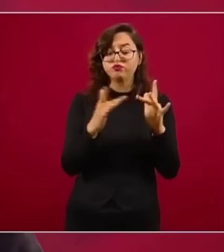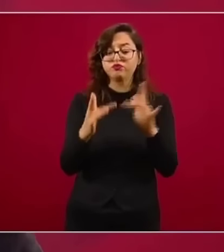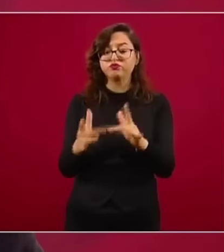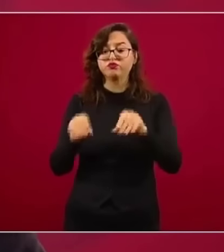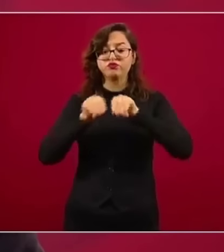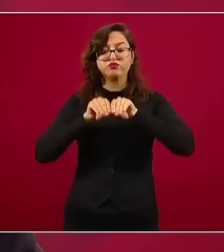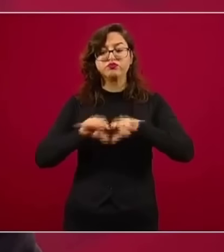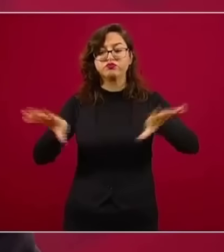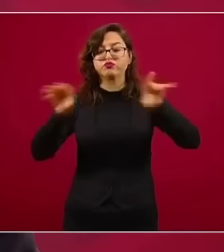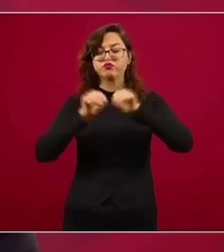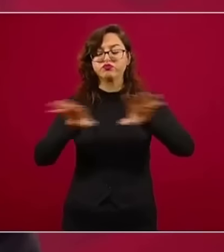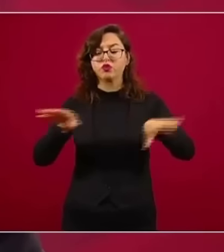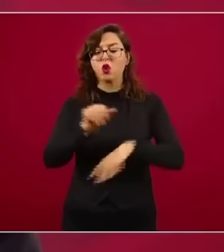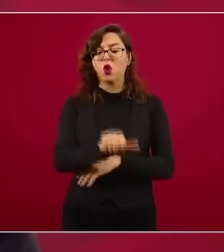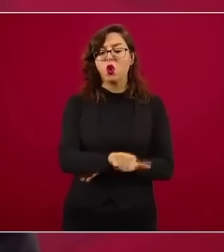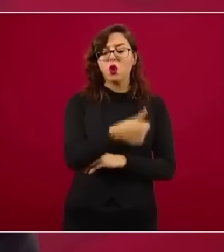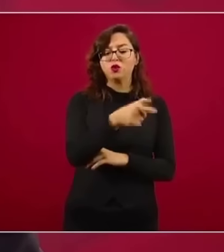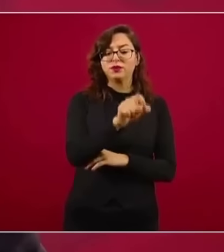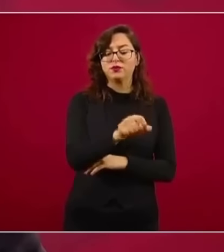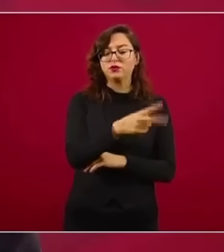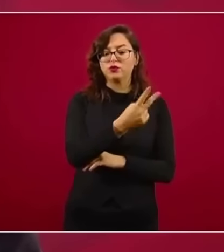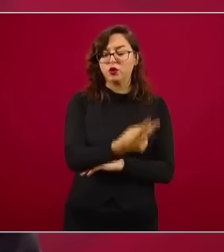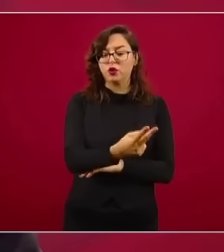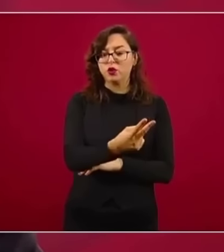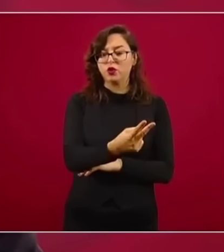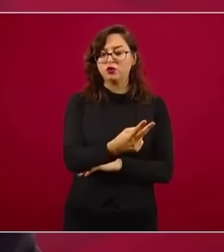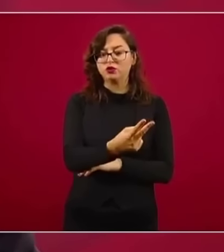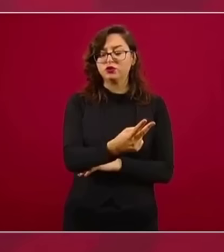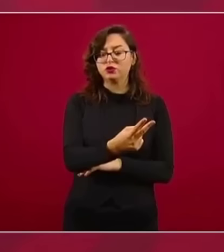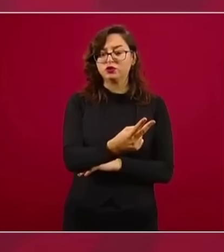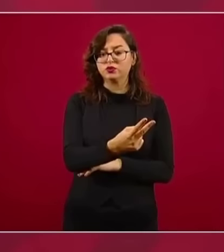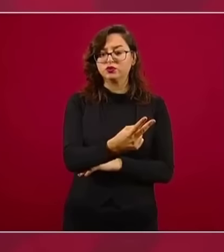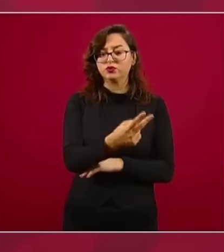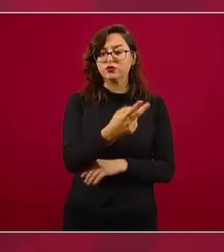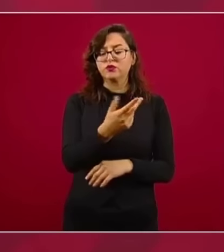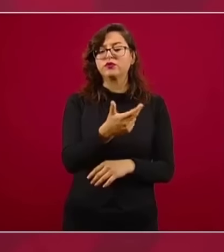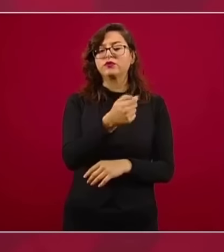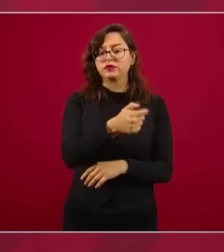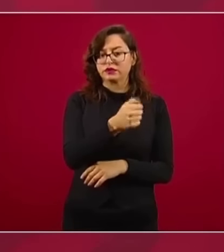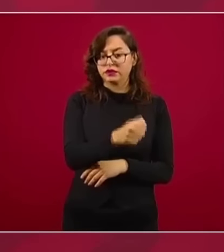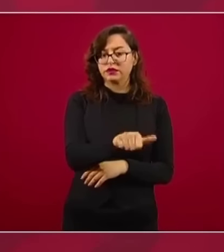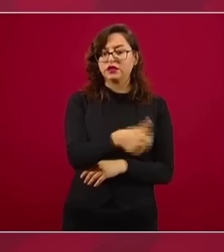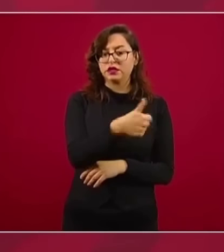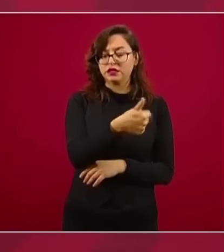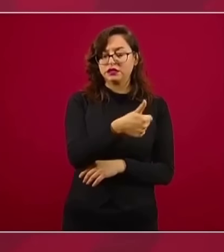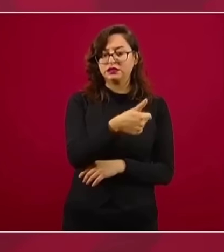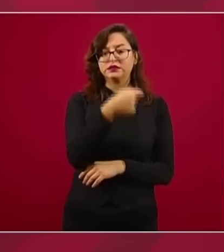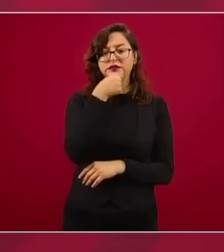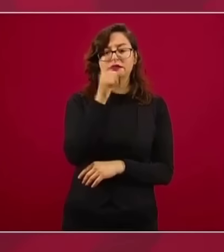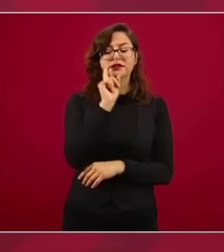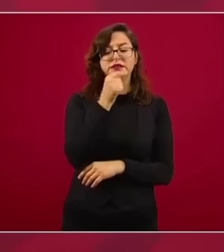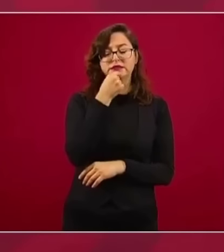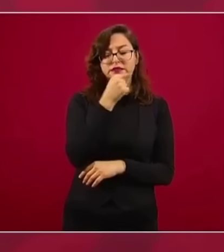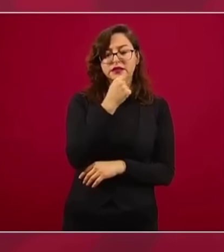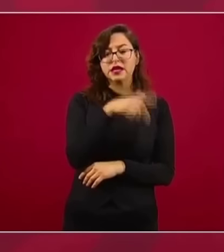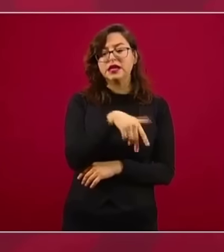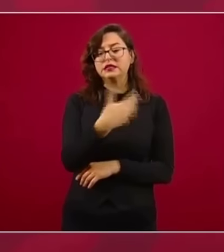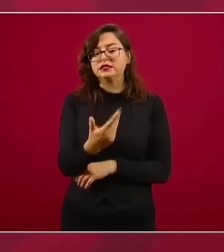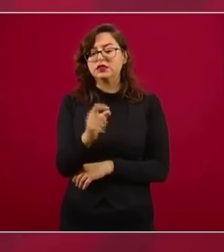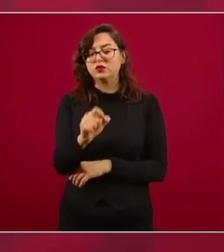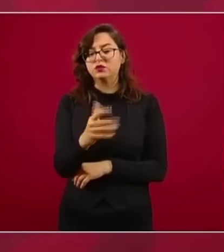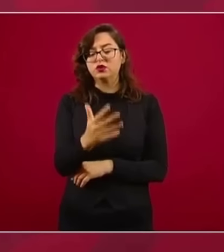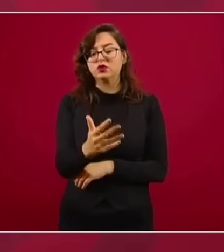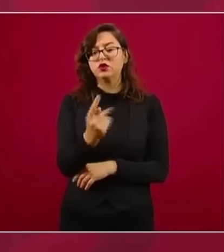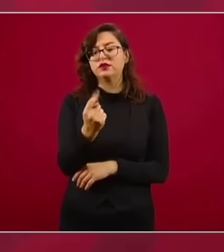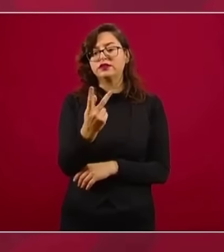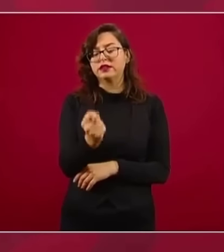transmitir por los canales 11.2 de Canal 11 de niñas y niños, 5.2 de